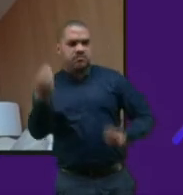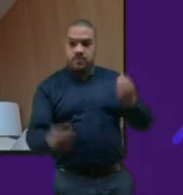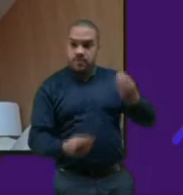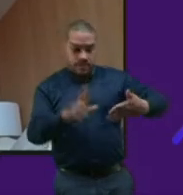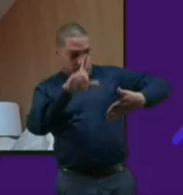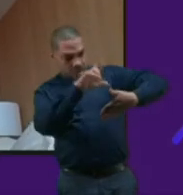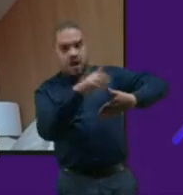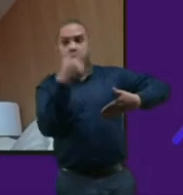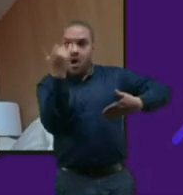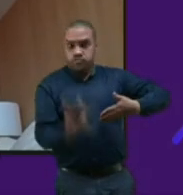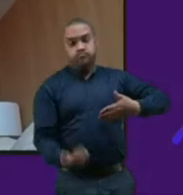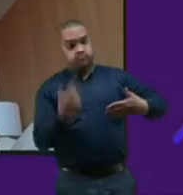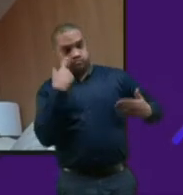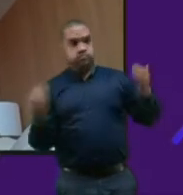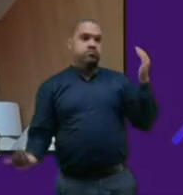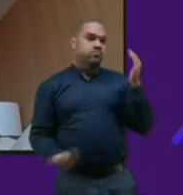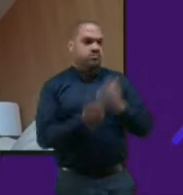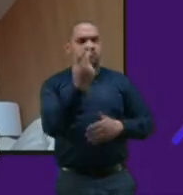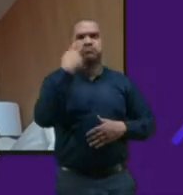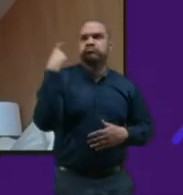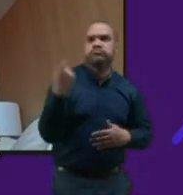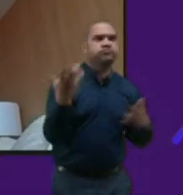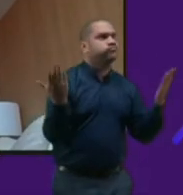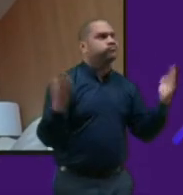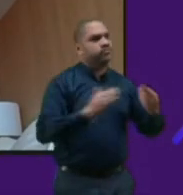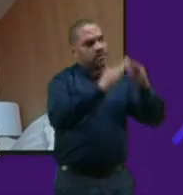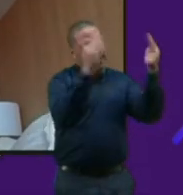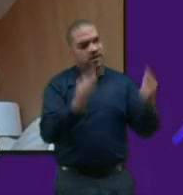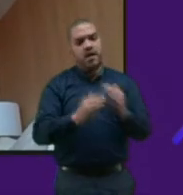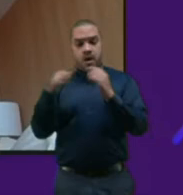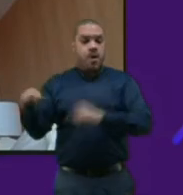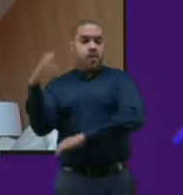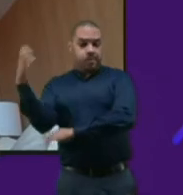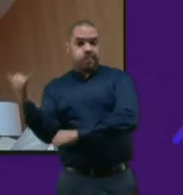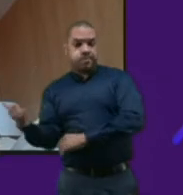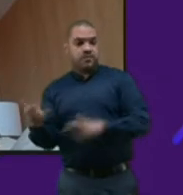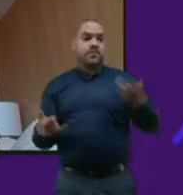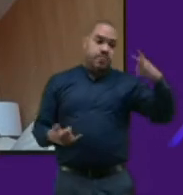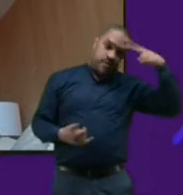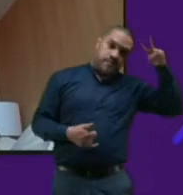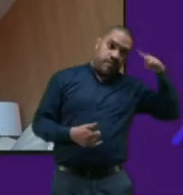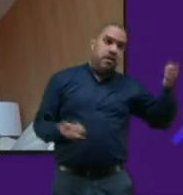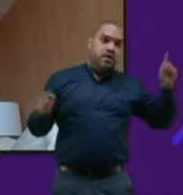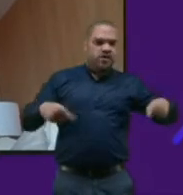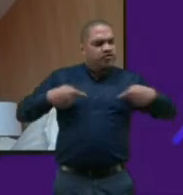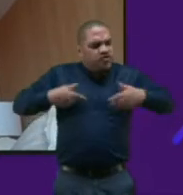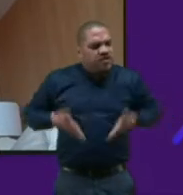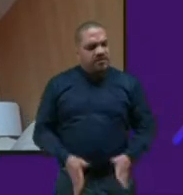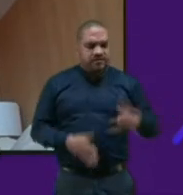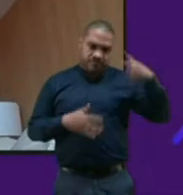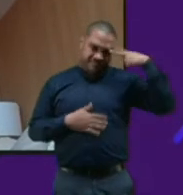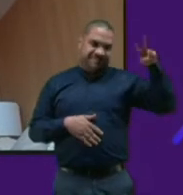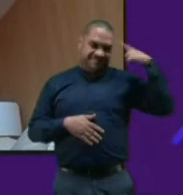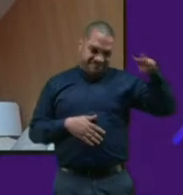Latinoamérica, con presencia en Colombia y en México. Yo soy mexicano,